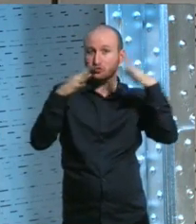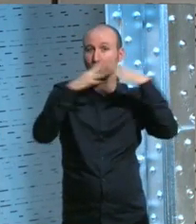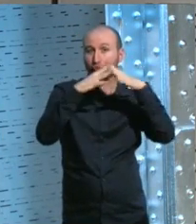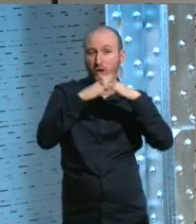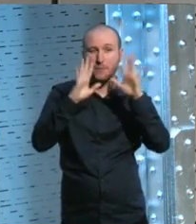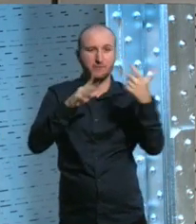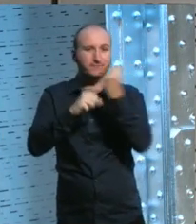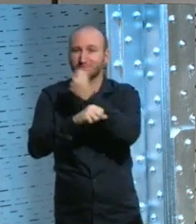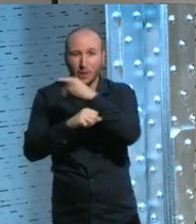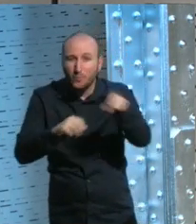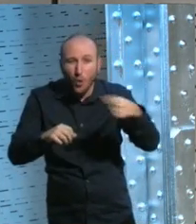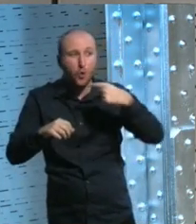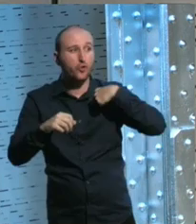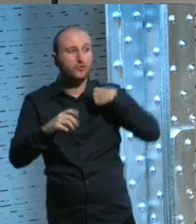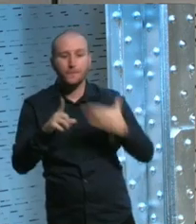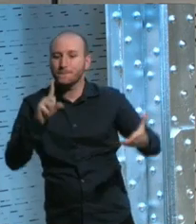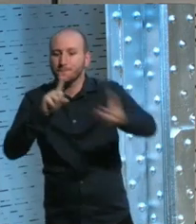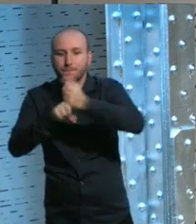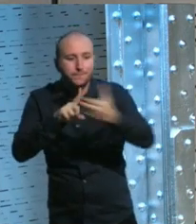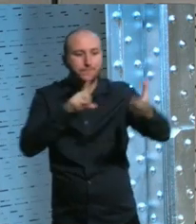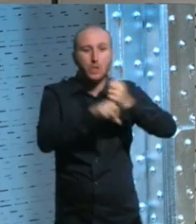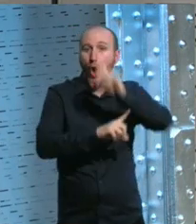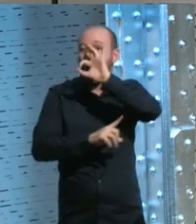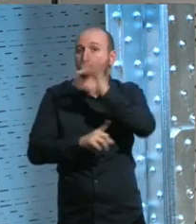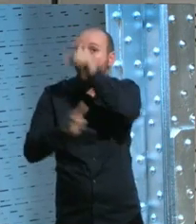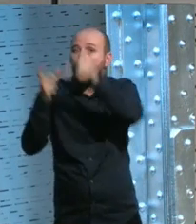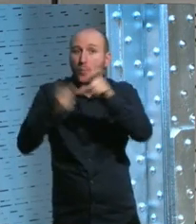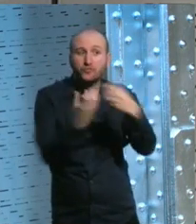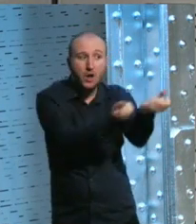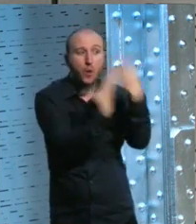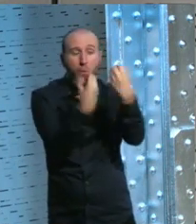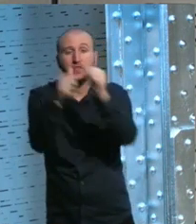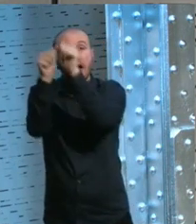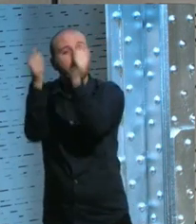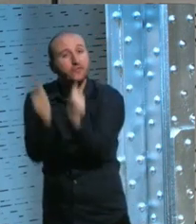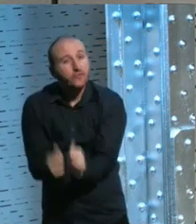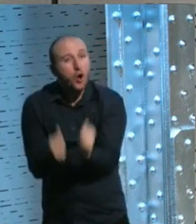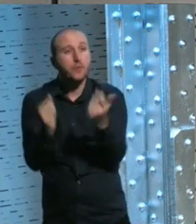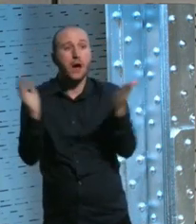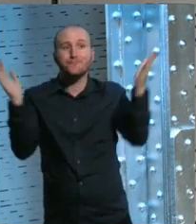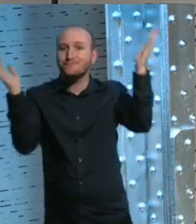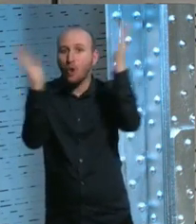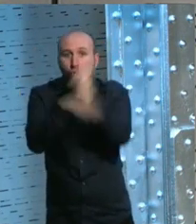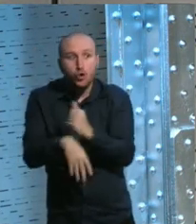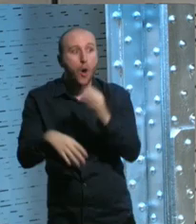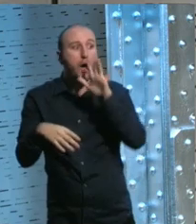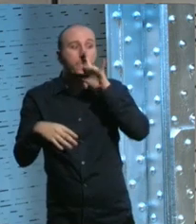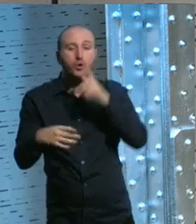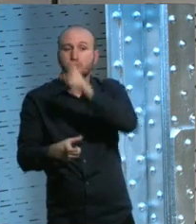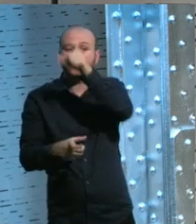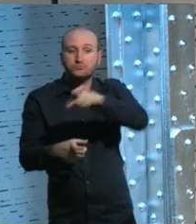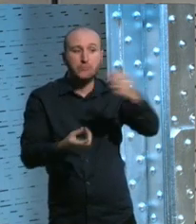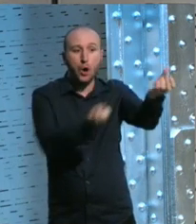sé cuál es la manera, no encuentro a nadie que me diga una manera que me hable de lo que estoy